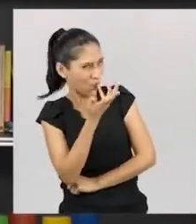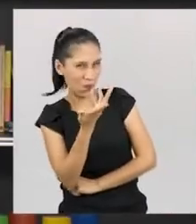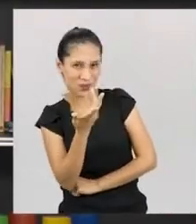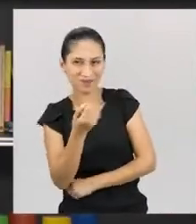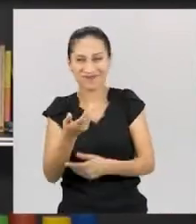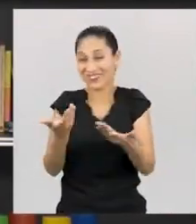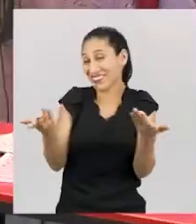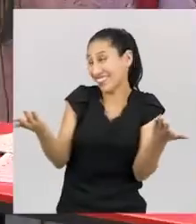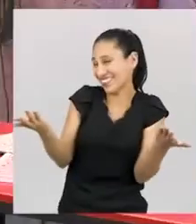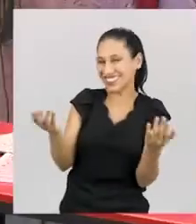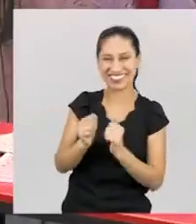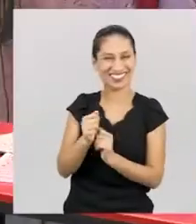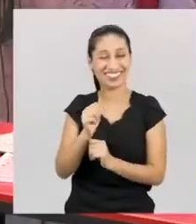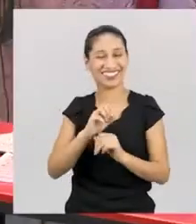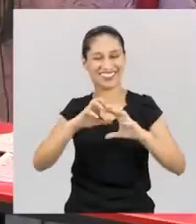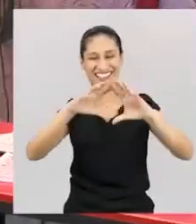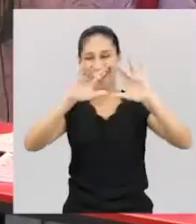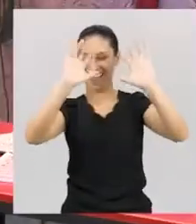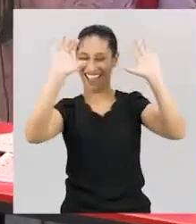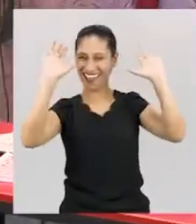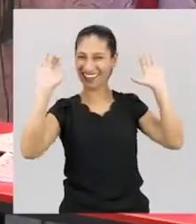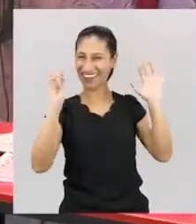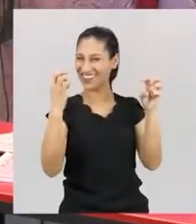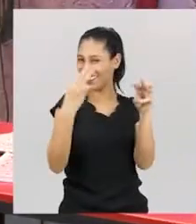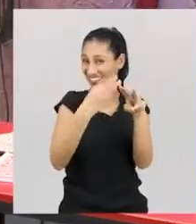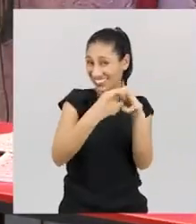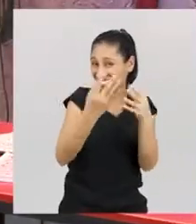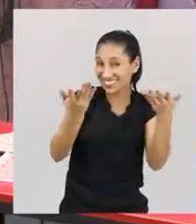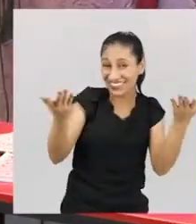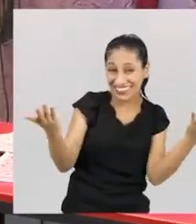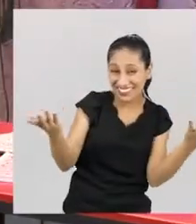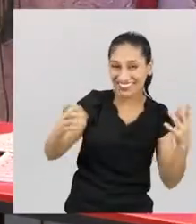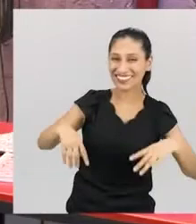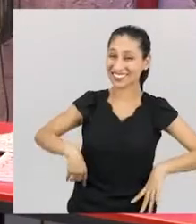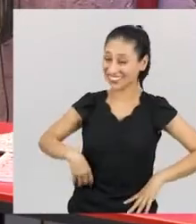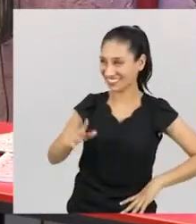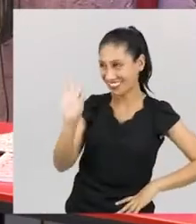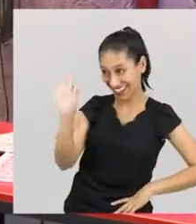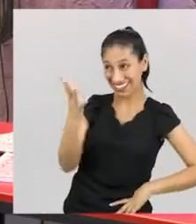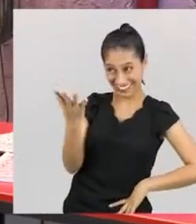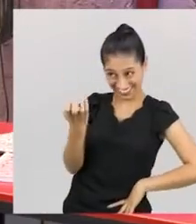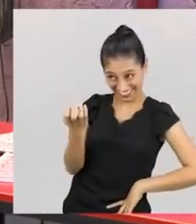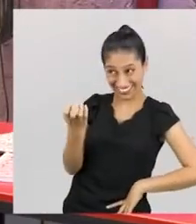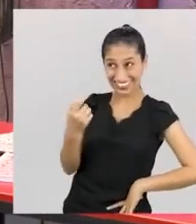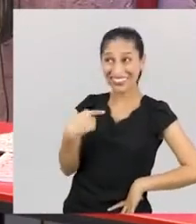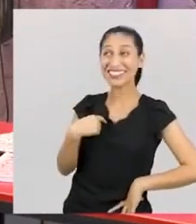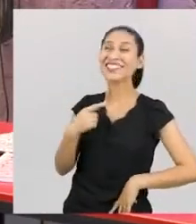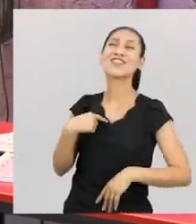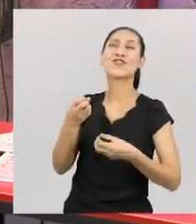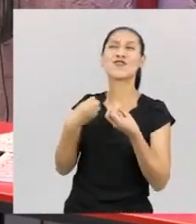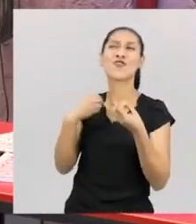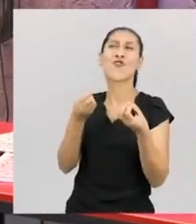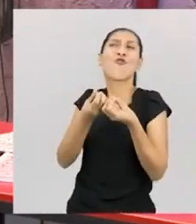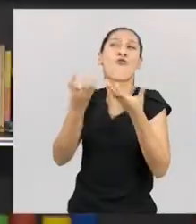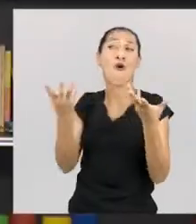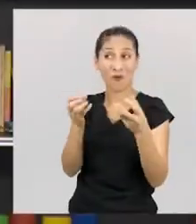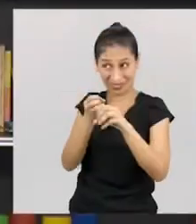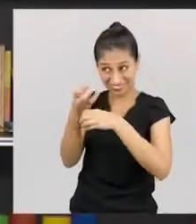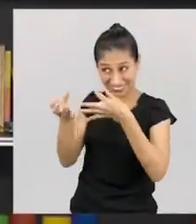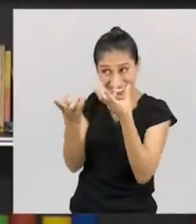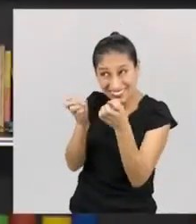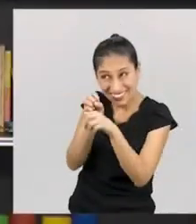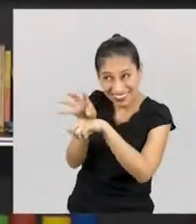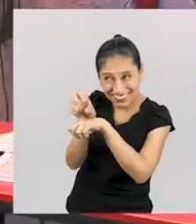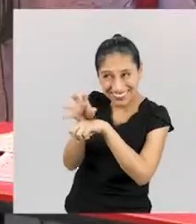¿Cómo sabes? Es la magia de las matemáticas, Joaquín. Ya, ¿quieres que te cuente cómo lo hice?